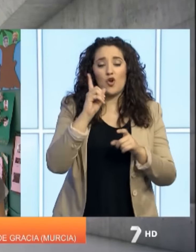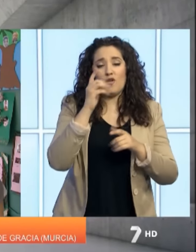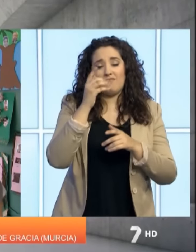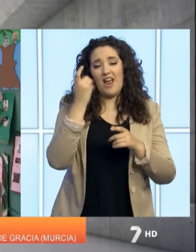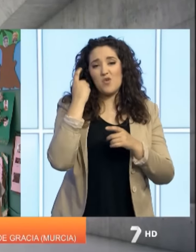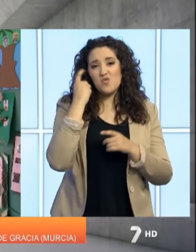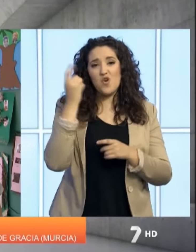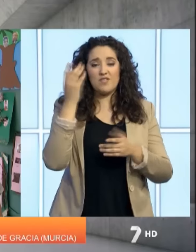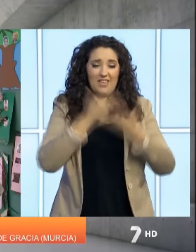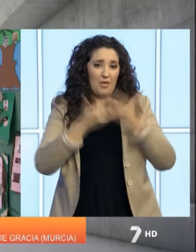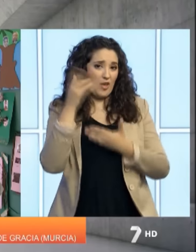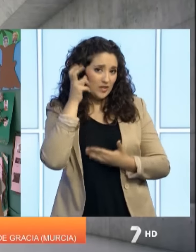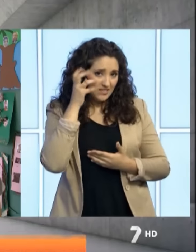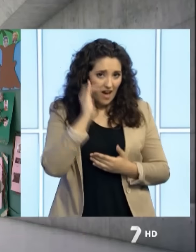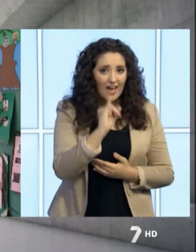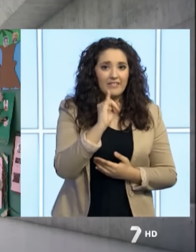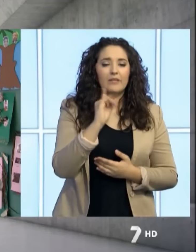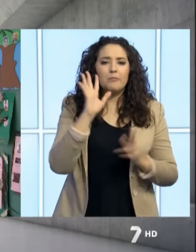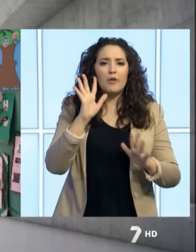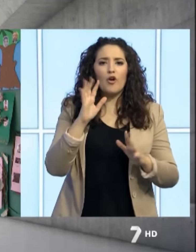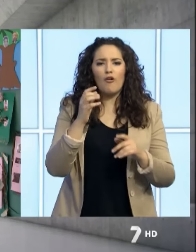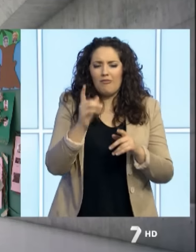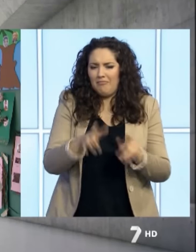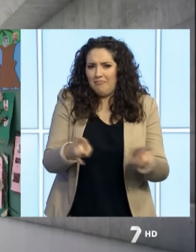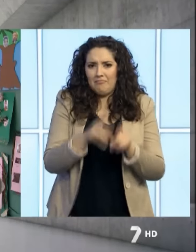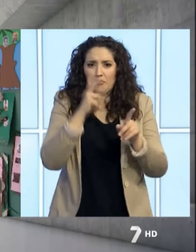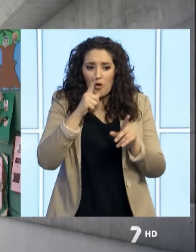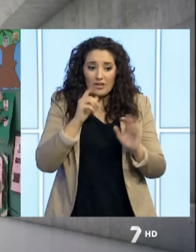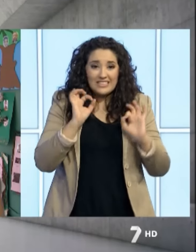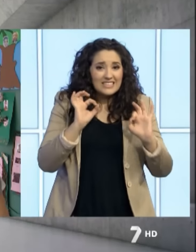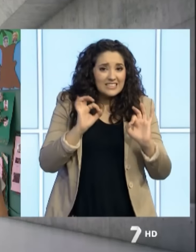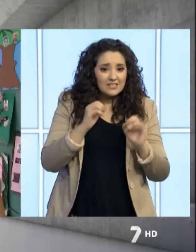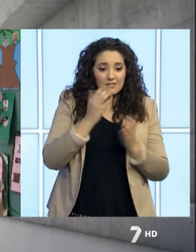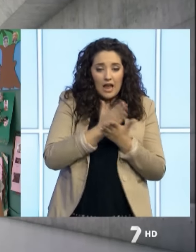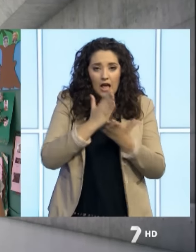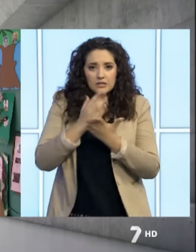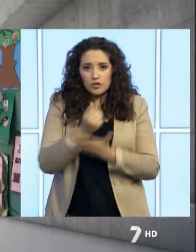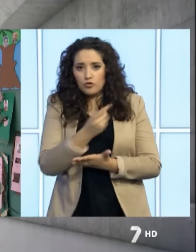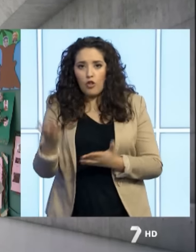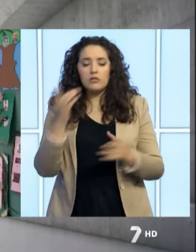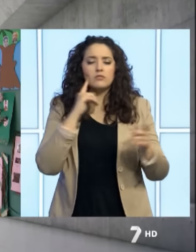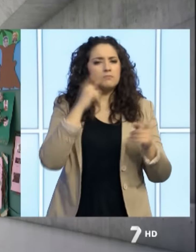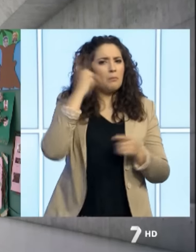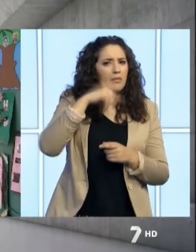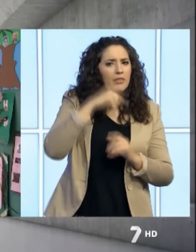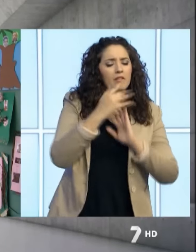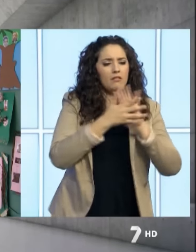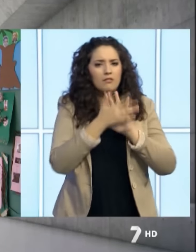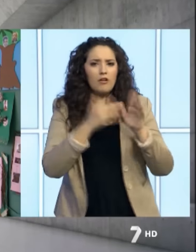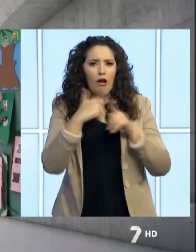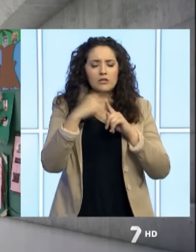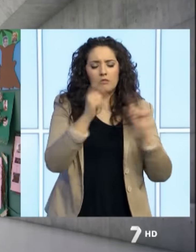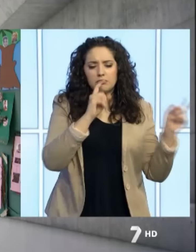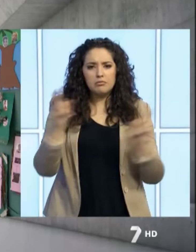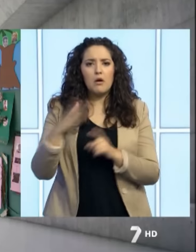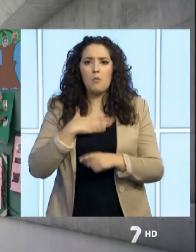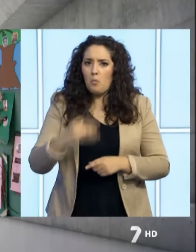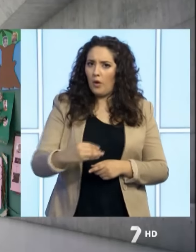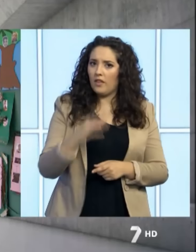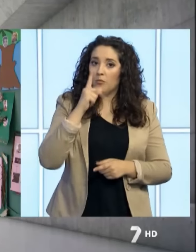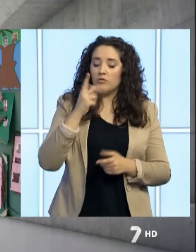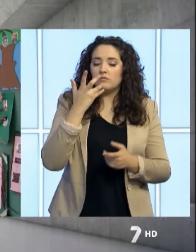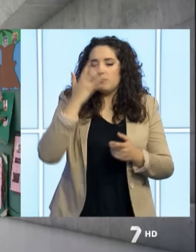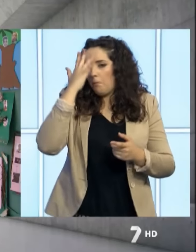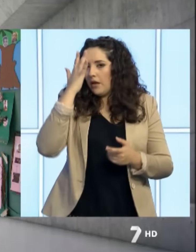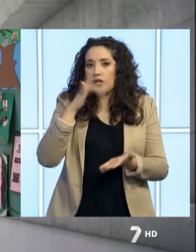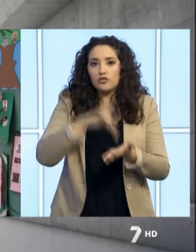clases, desde primero, esa asignatura se da a conocer a todos los alumnos para que puedan comunicarse entre ellos. Y que si en algún momento no está el